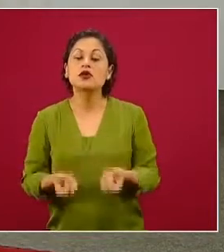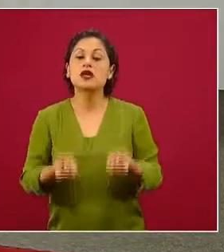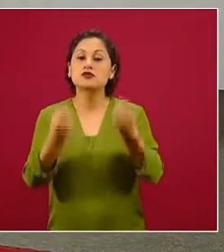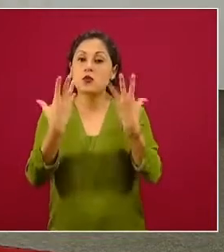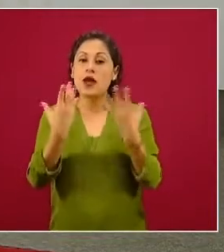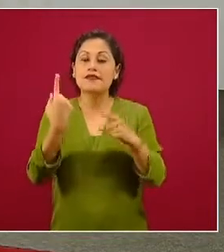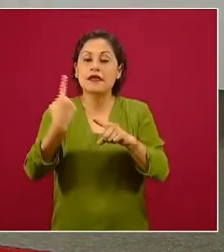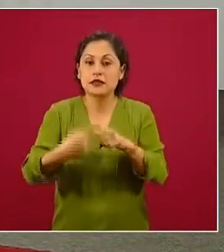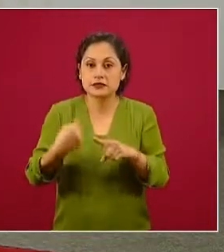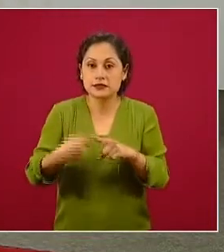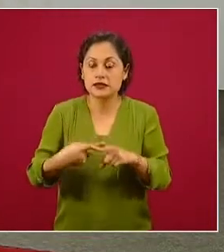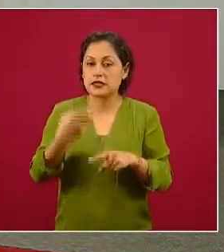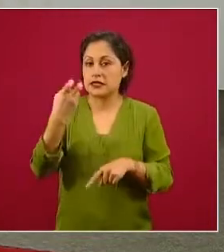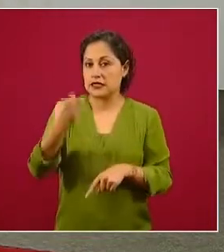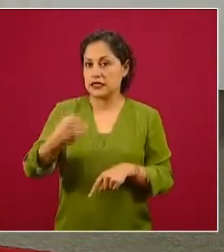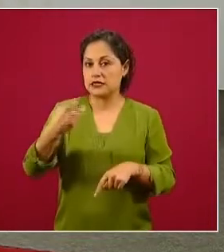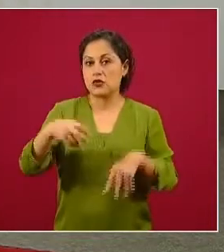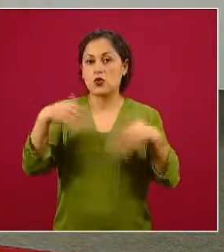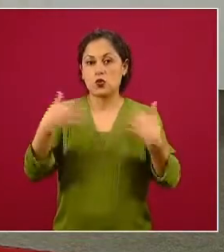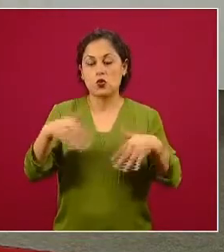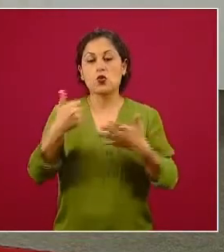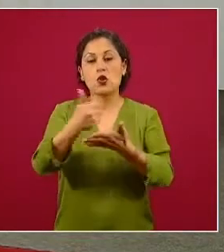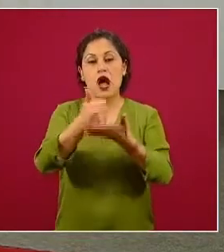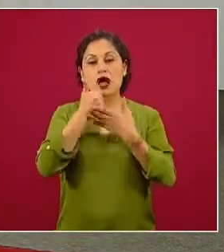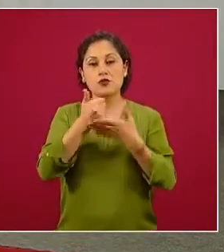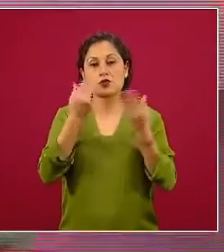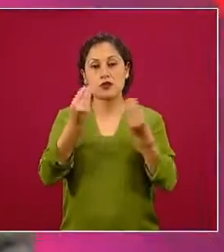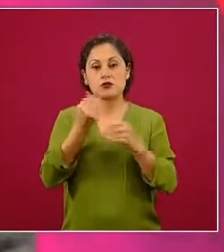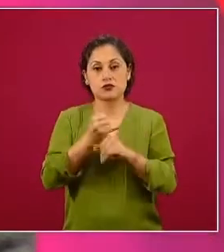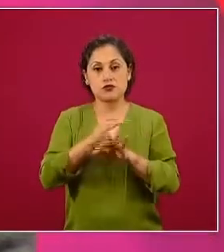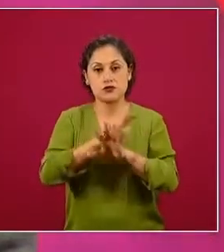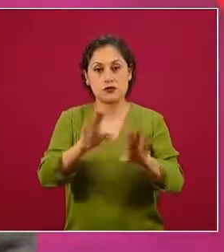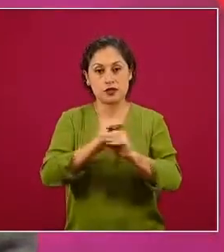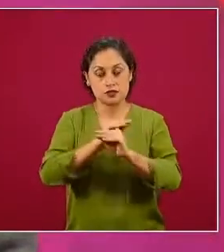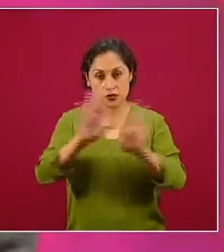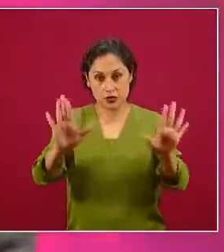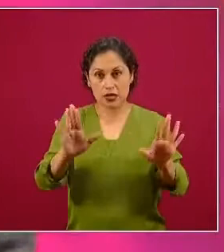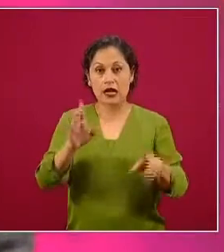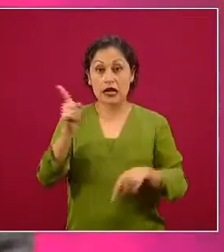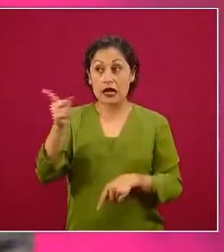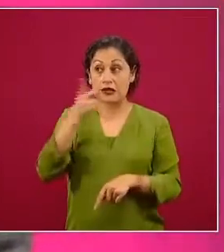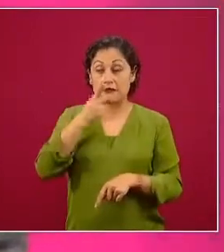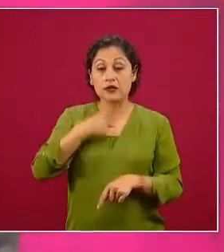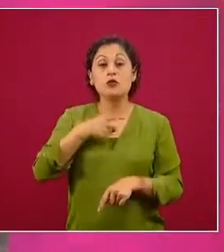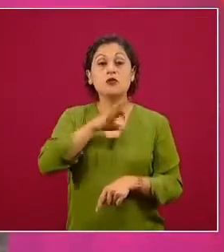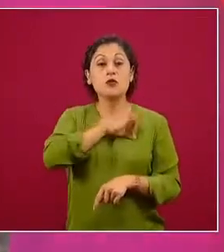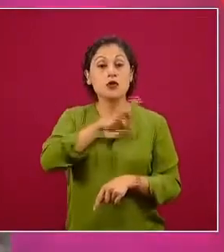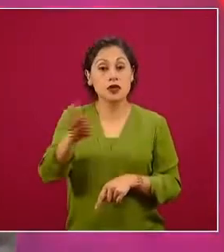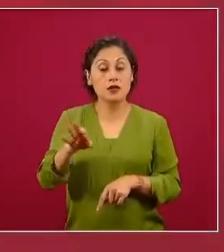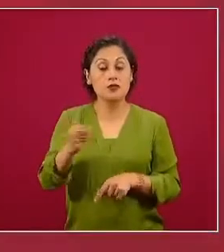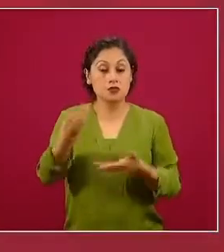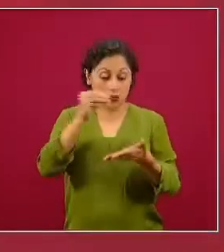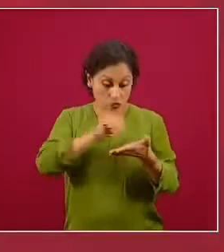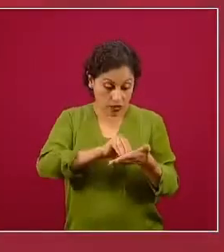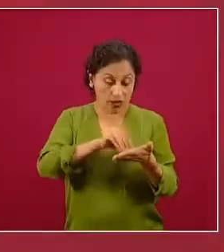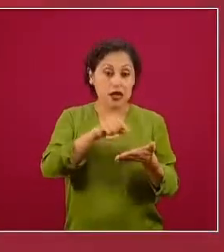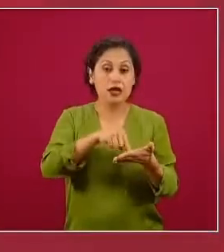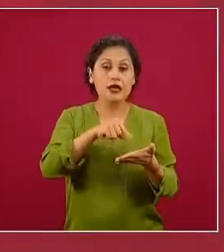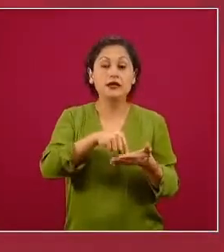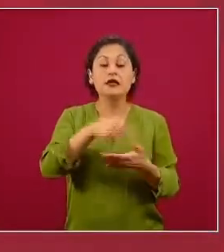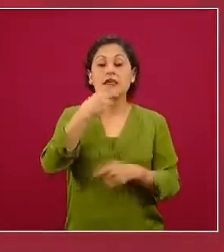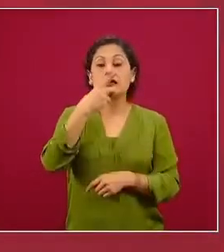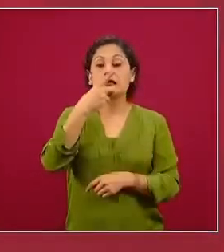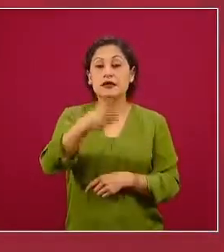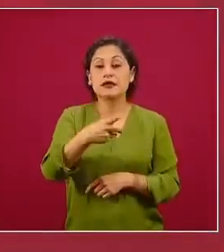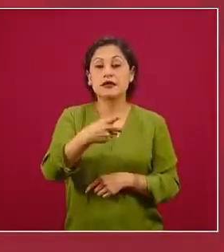es la ocupación hospitalaria, pongamos una restricción específica que debe ser, sí y solo sí, como hemos